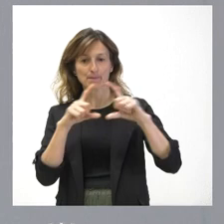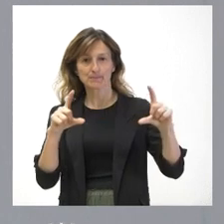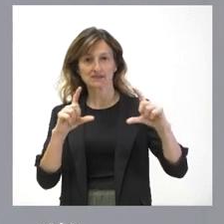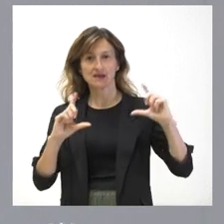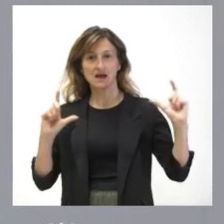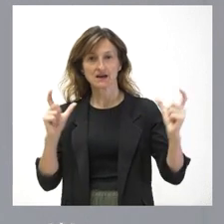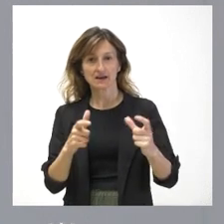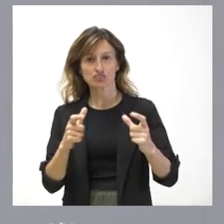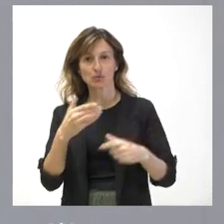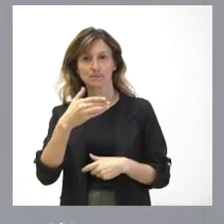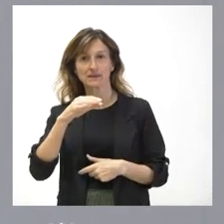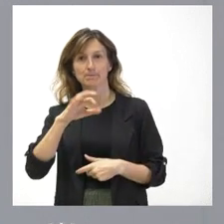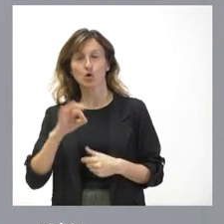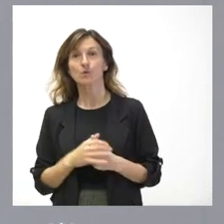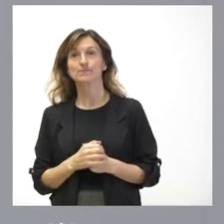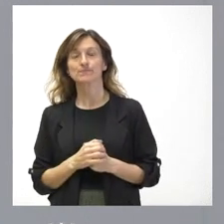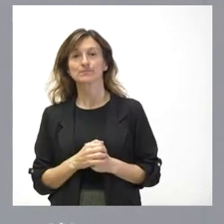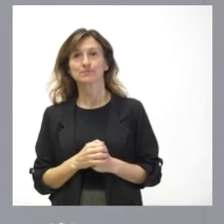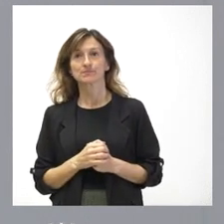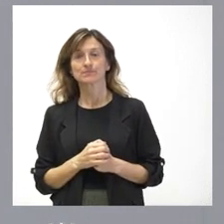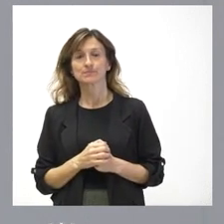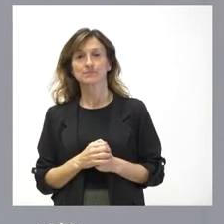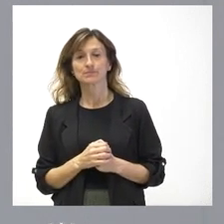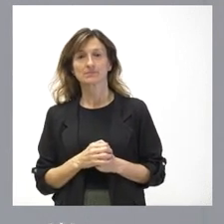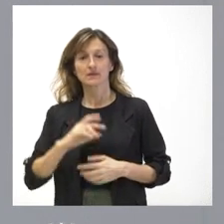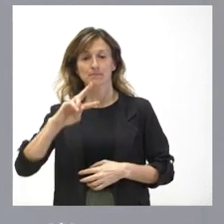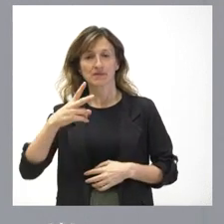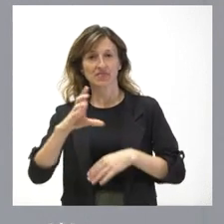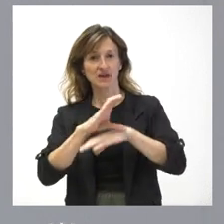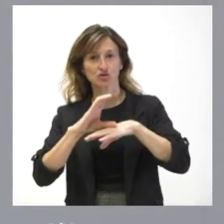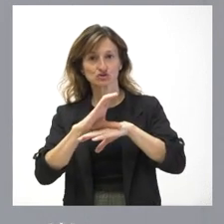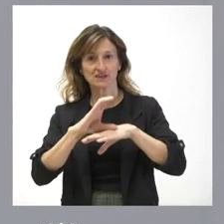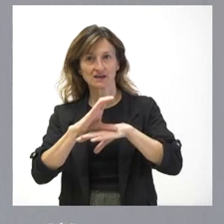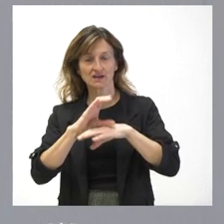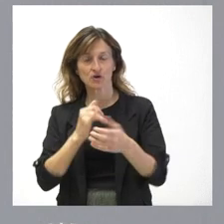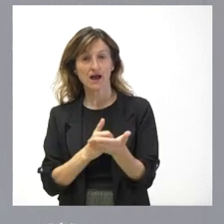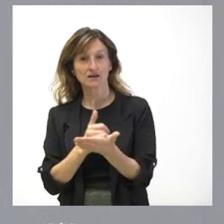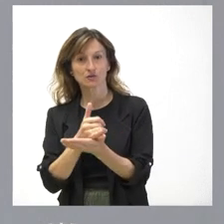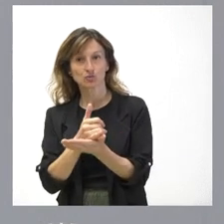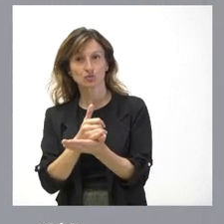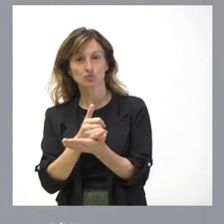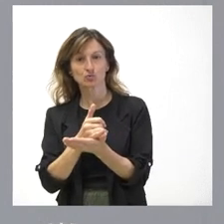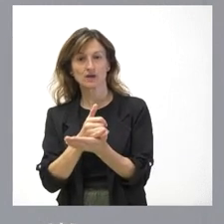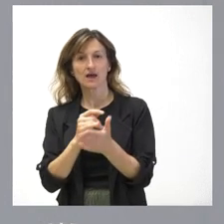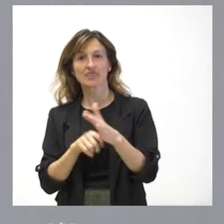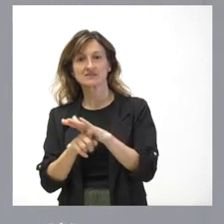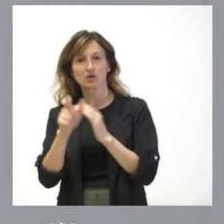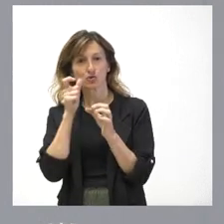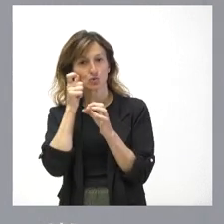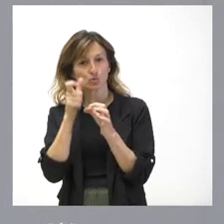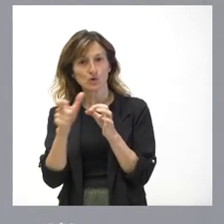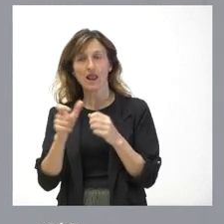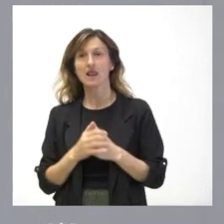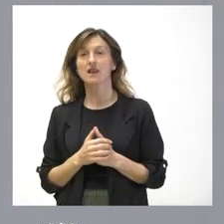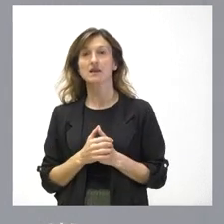de Bimbo han as sido allí los viceconsejeros de agricultura y desarrollo rural y